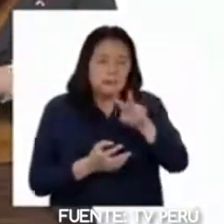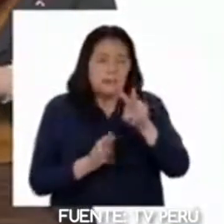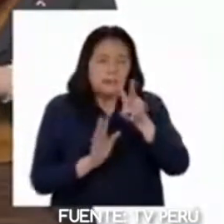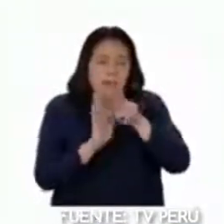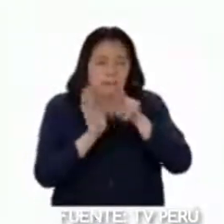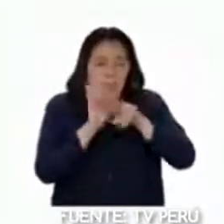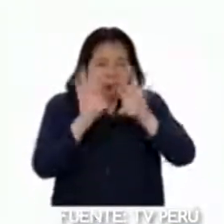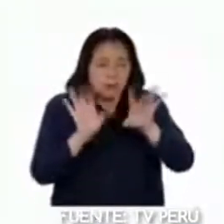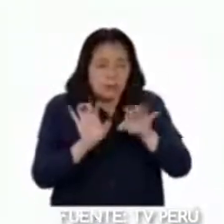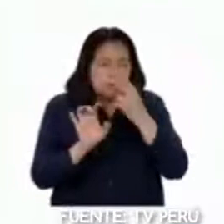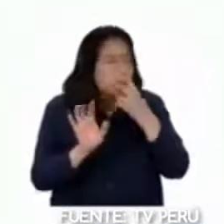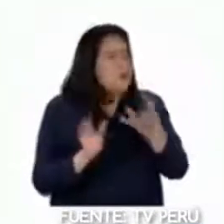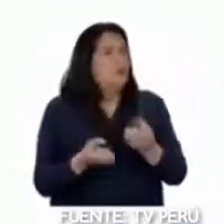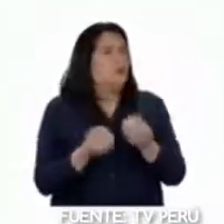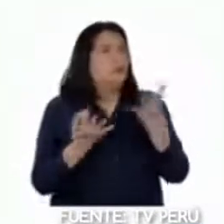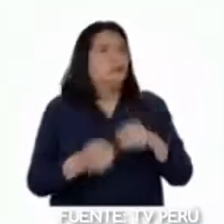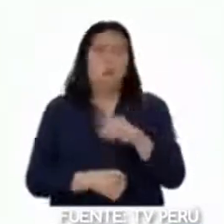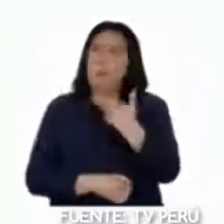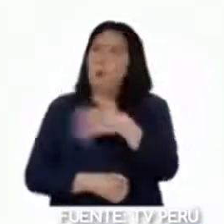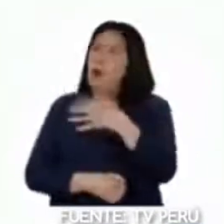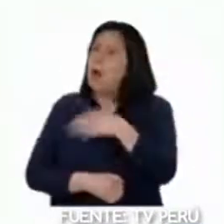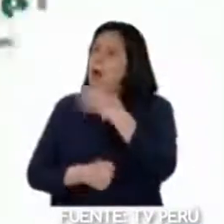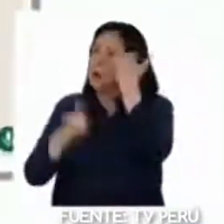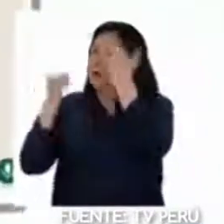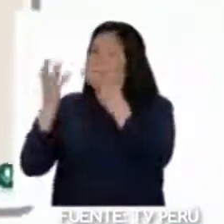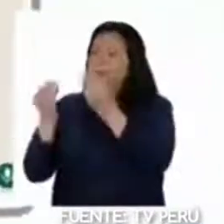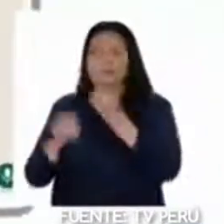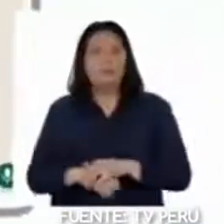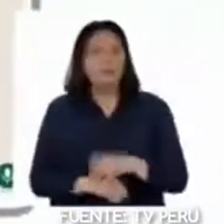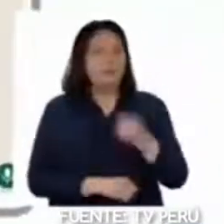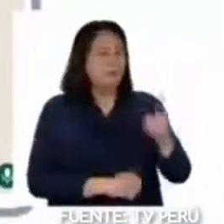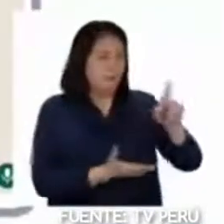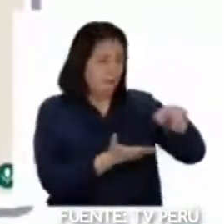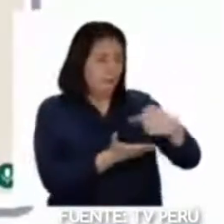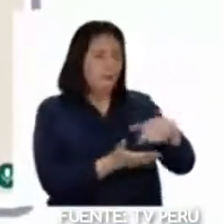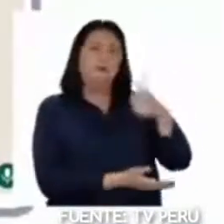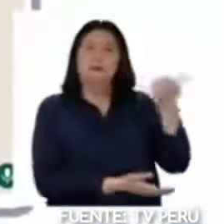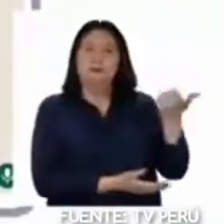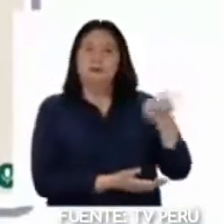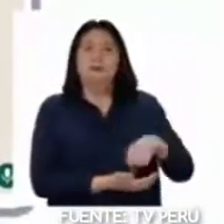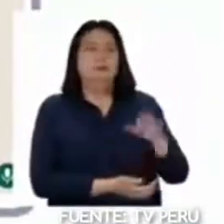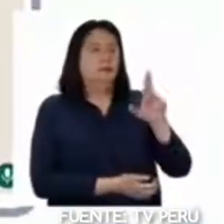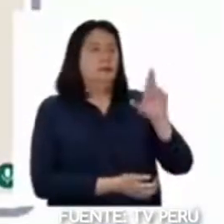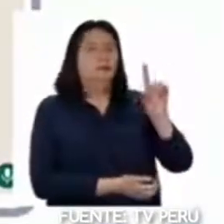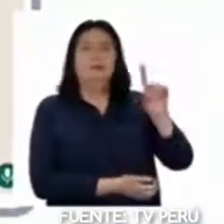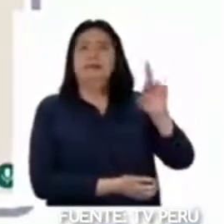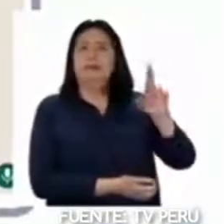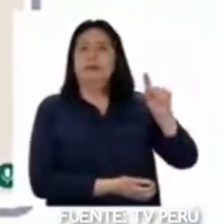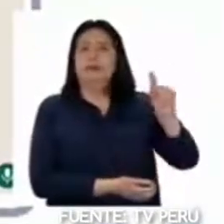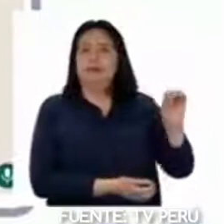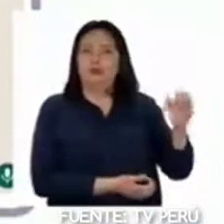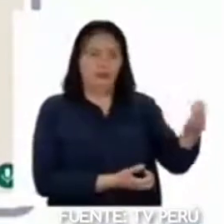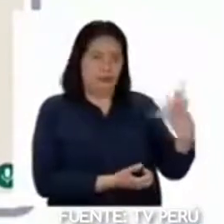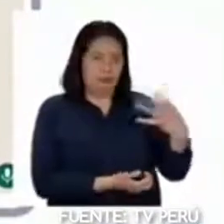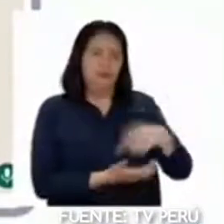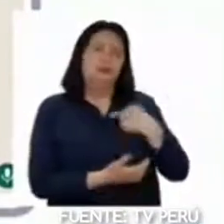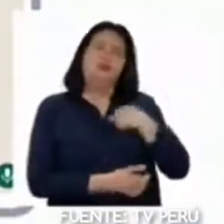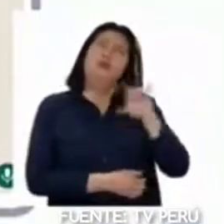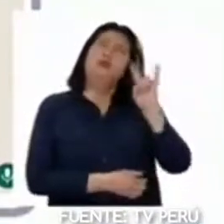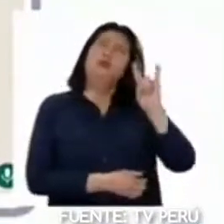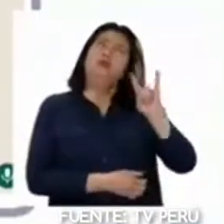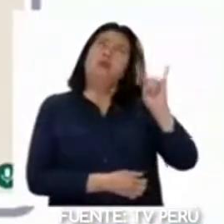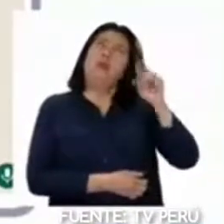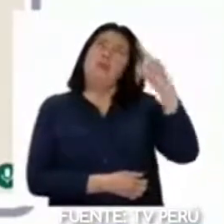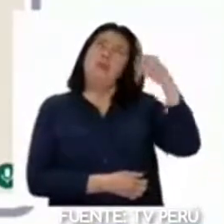aparece en internet. ¡Vaya que se les ocurre bastantes ideas! Ahora tenemos otro mensaje y es de Rodrigo y nos dice, usaría